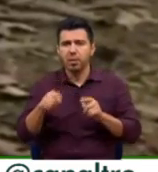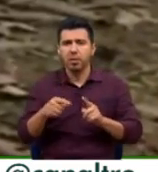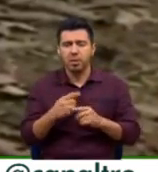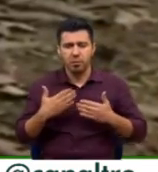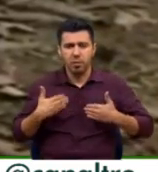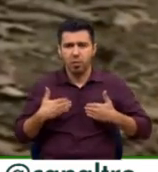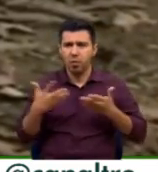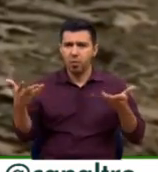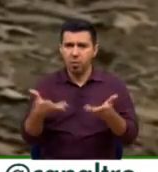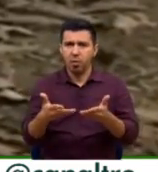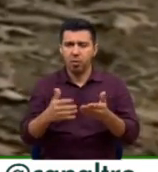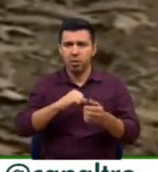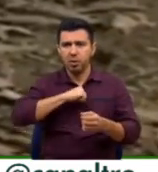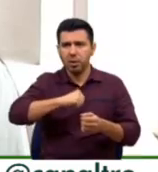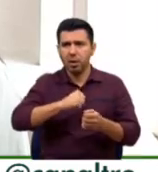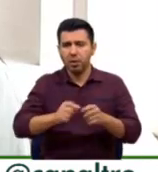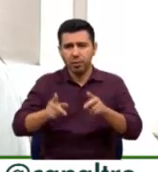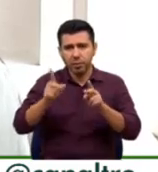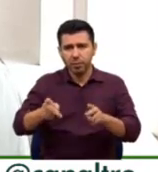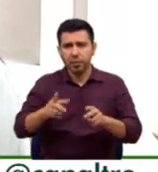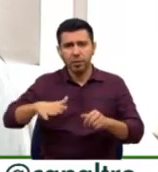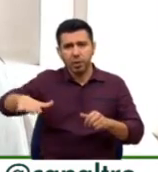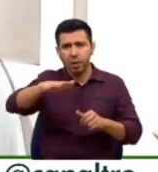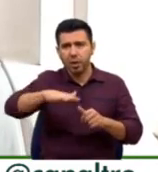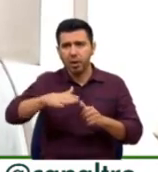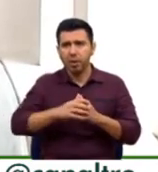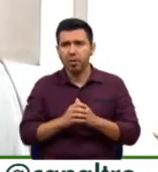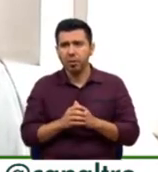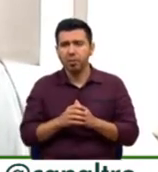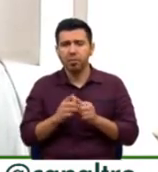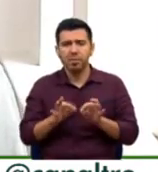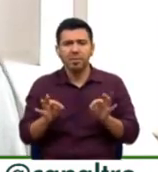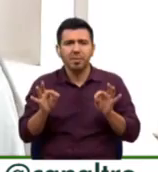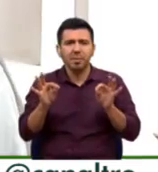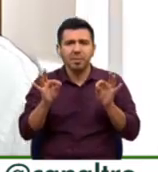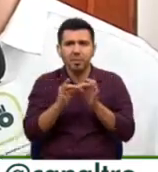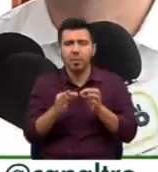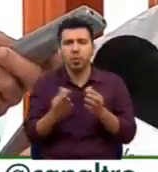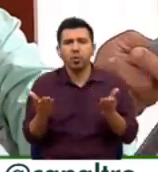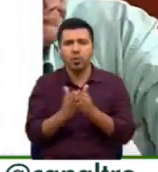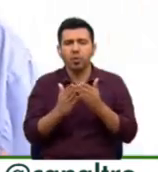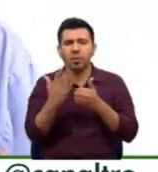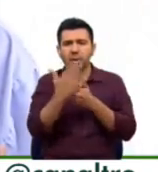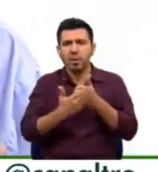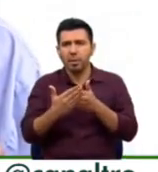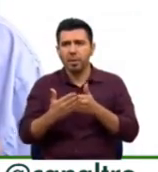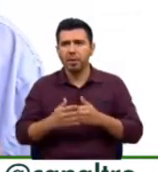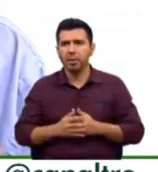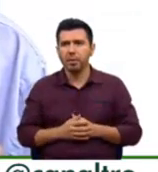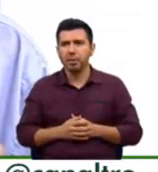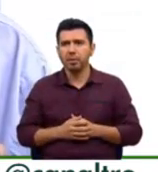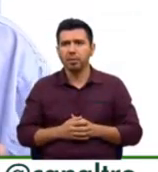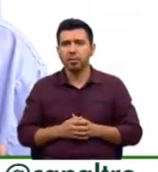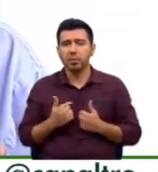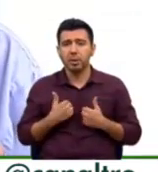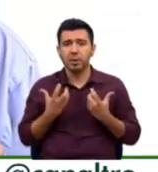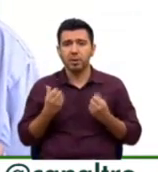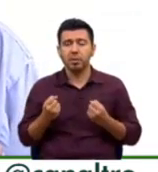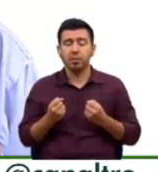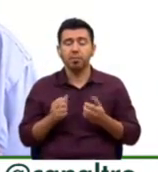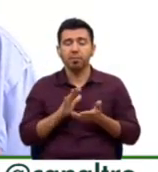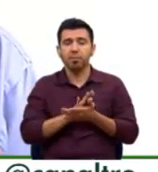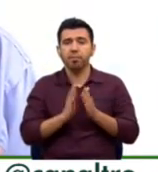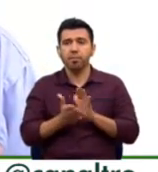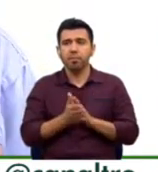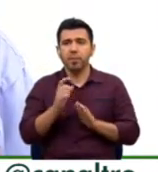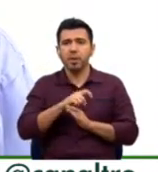goce efectivo de los derechos de la gente en la región y fundamentalmente en todo el departamento. Queremos una paz completa, necesitamos una